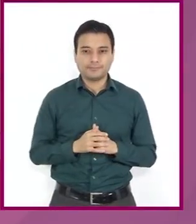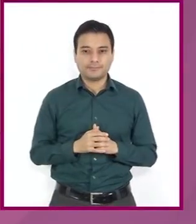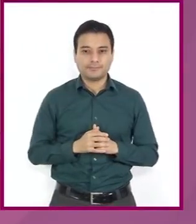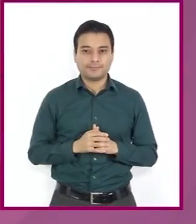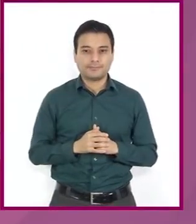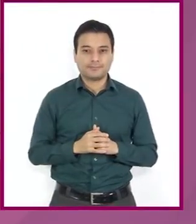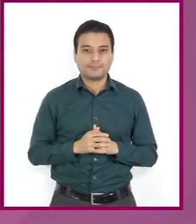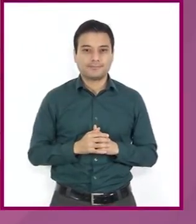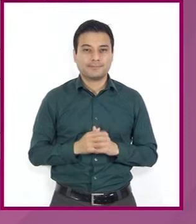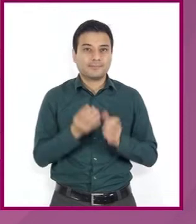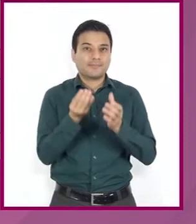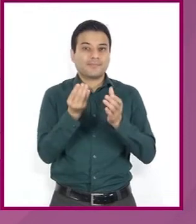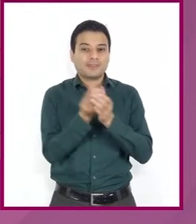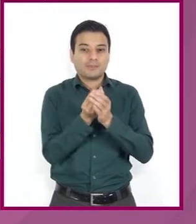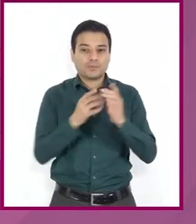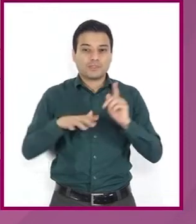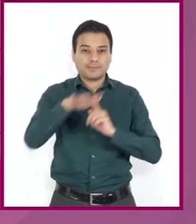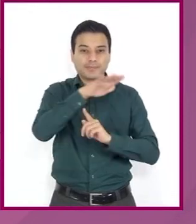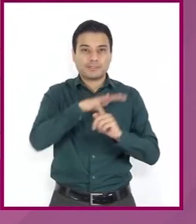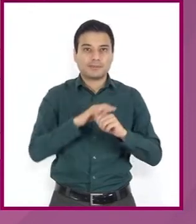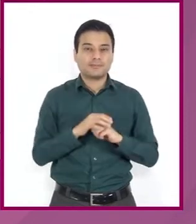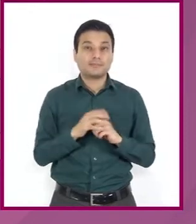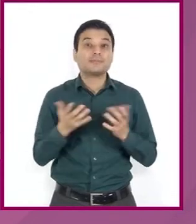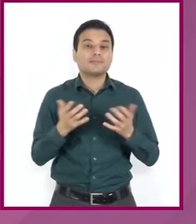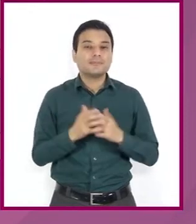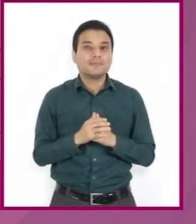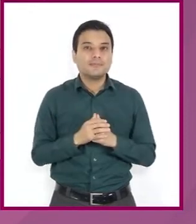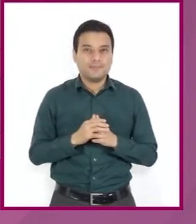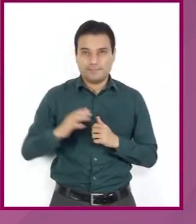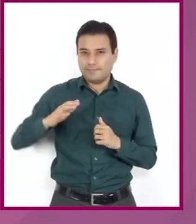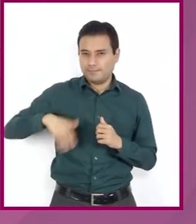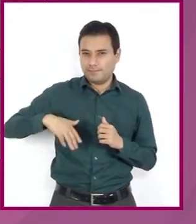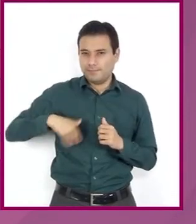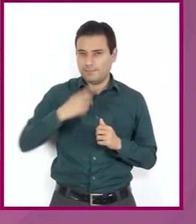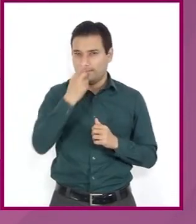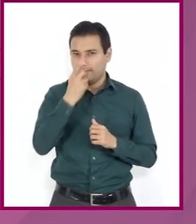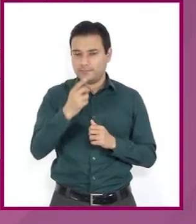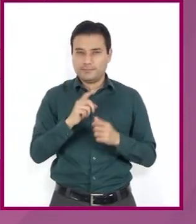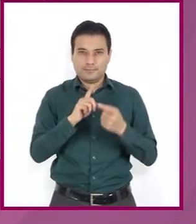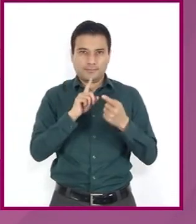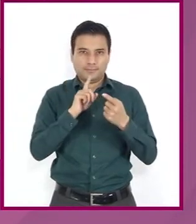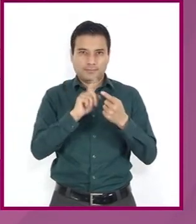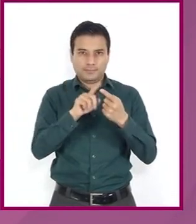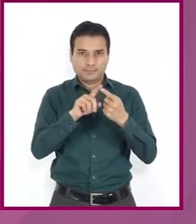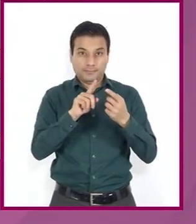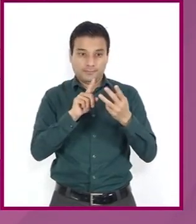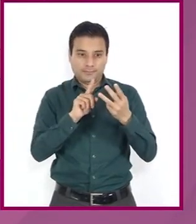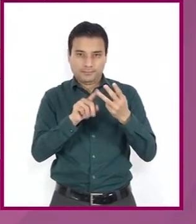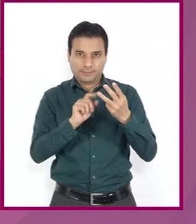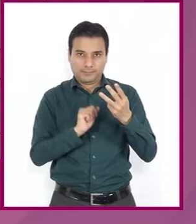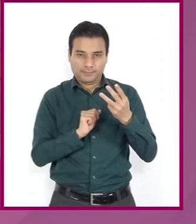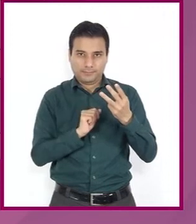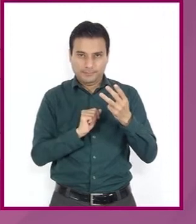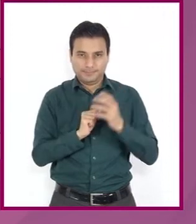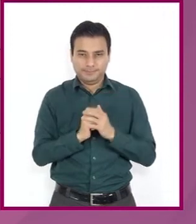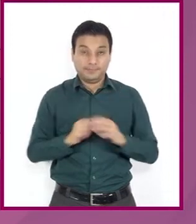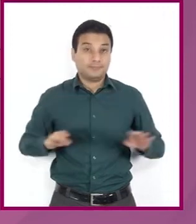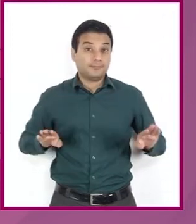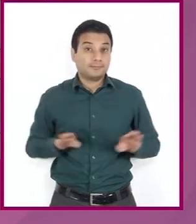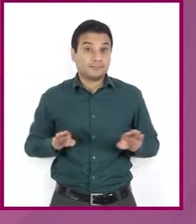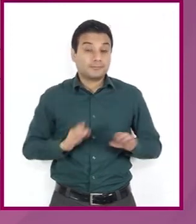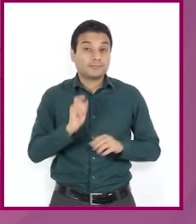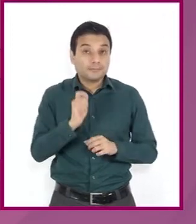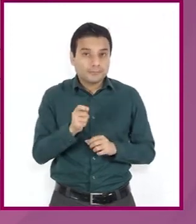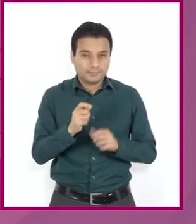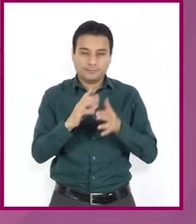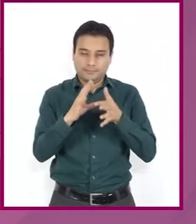dice tipos de ambiente, colocamos los 2 que ya mencionamos, junto con sus características según el cuento de